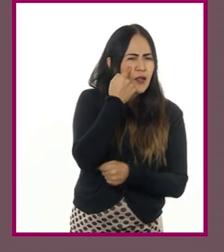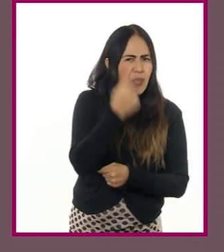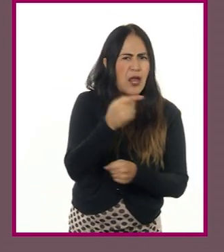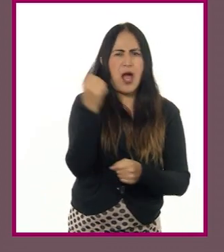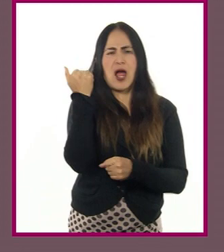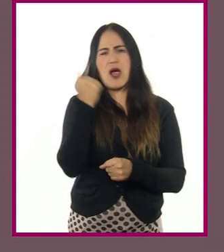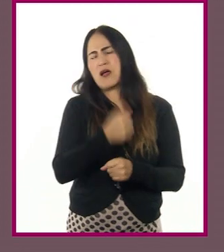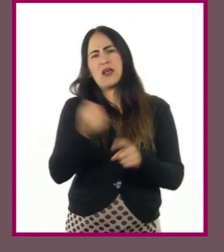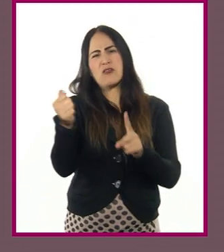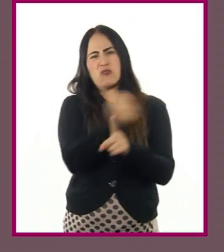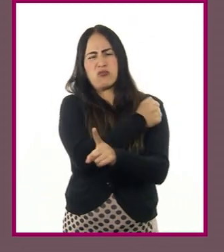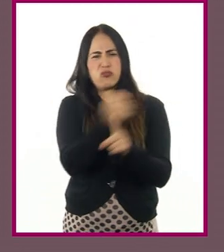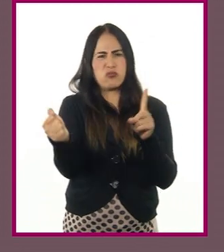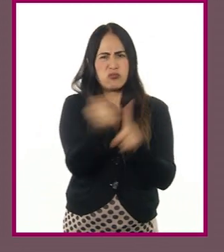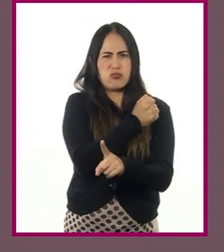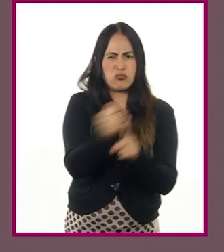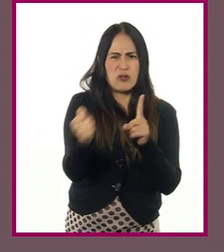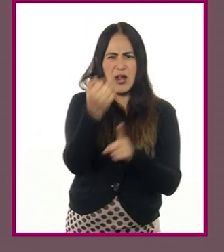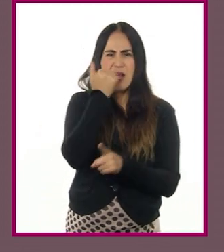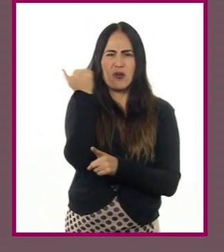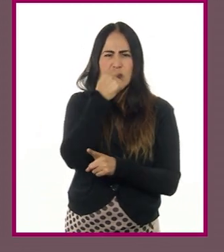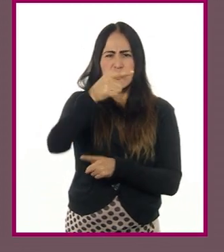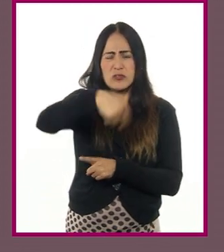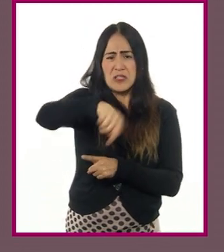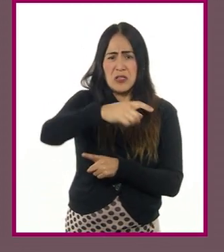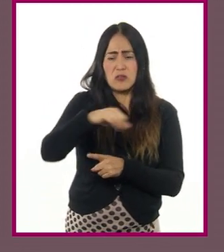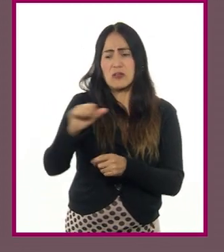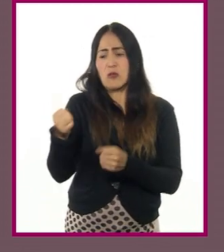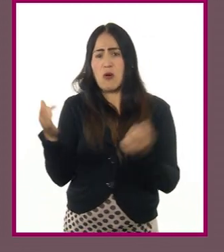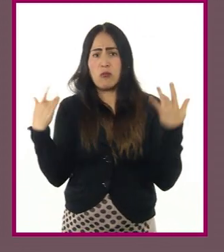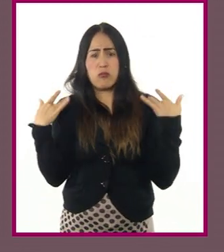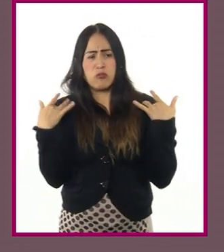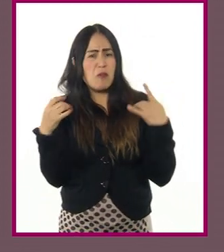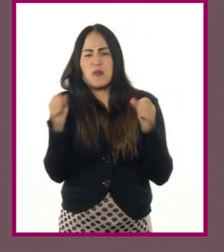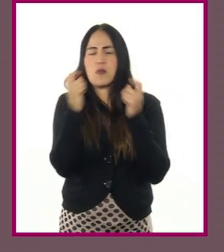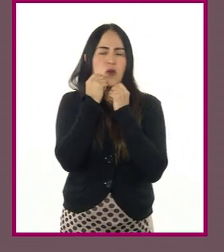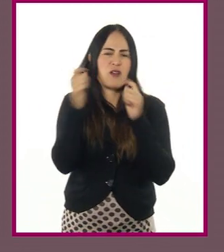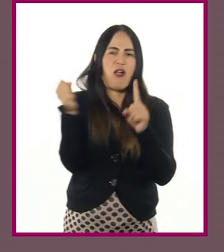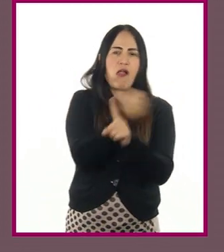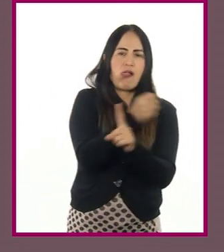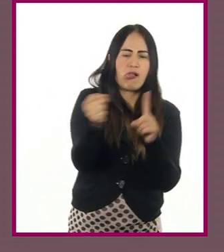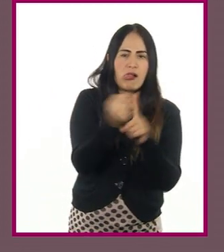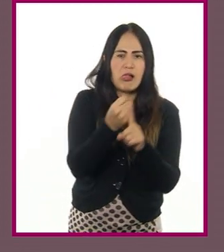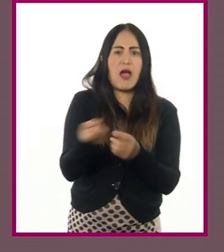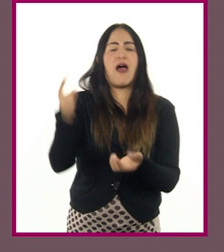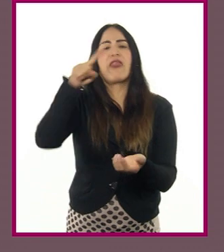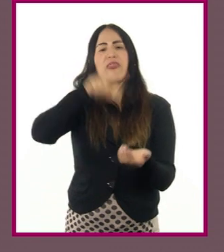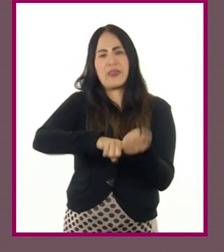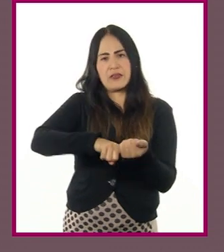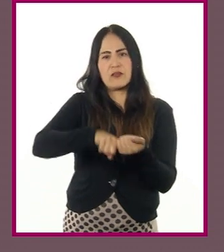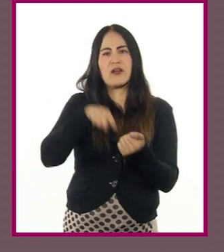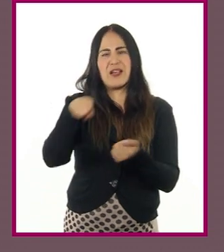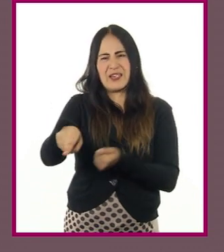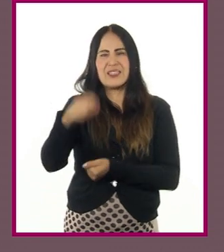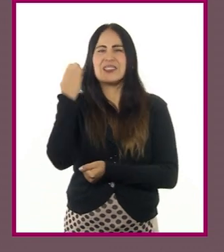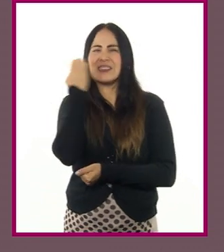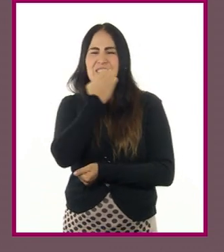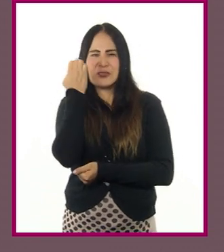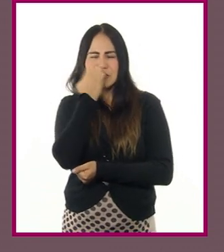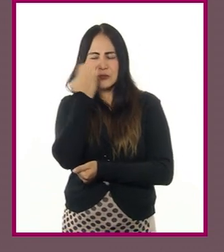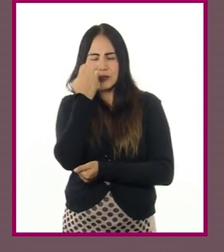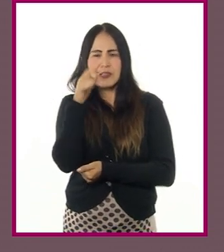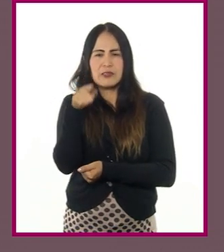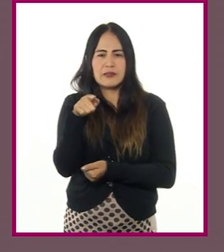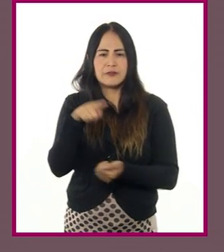estudiantes, incluidos algunos que no participaron en la riña. La represión sucedió al interior de uno de los planteles en